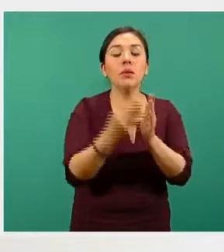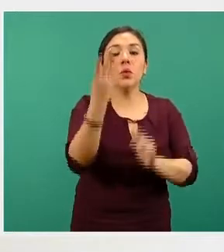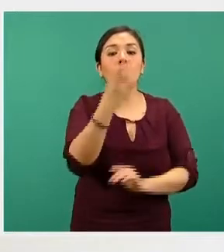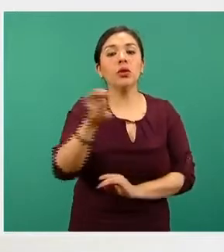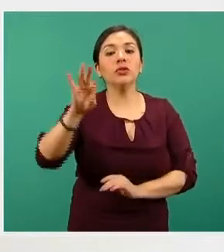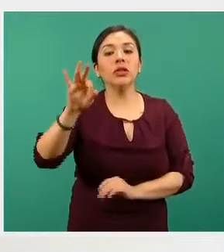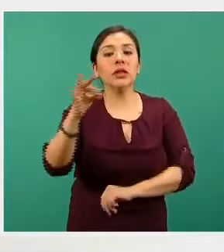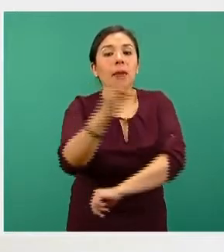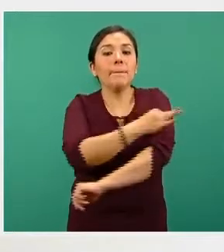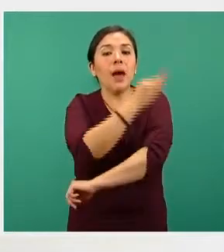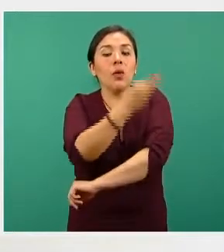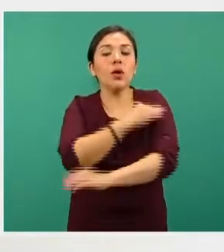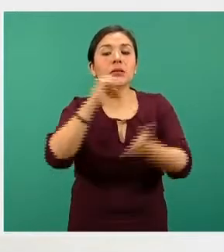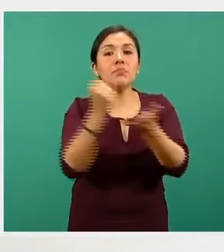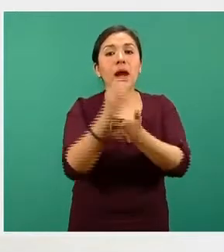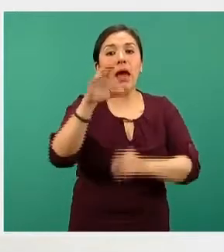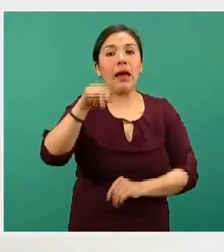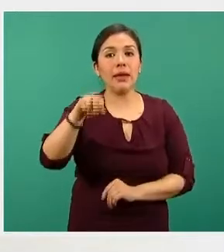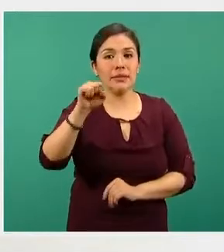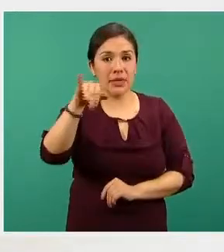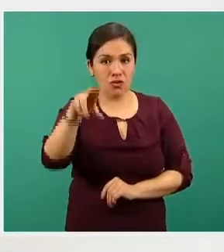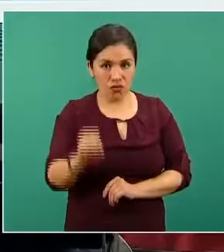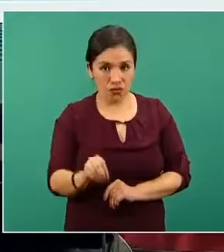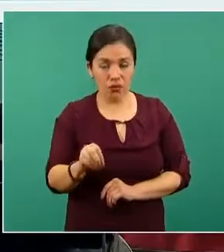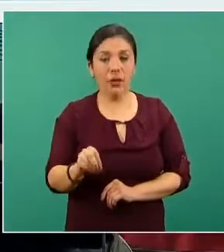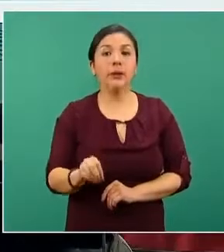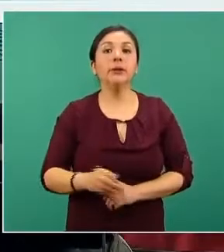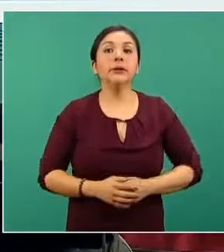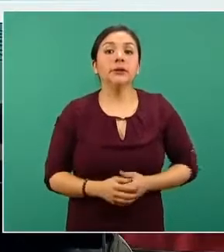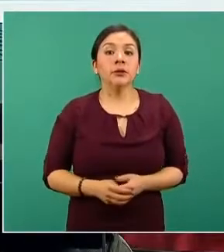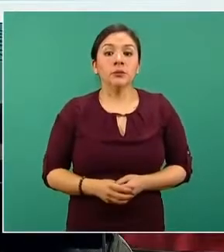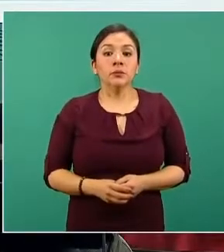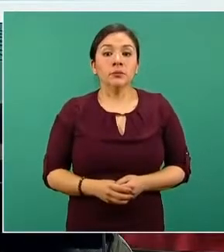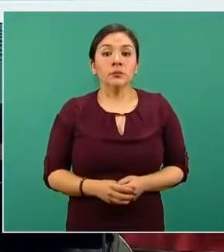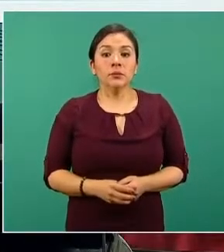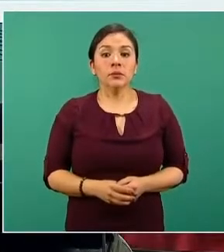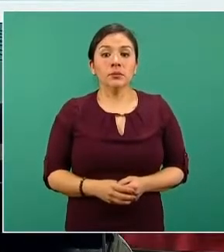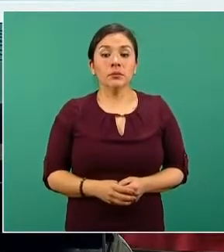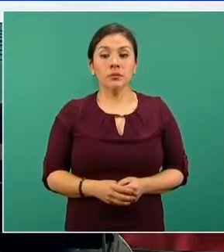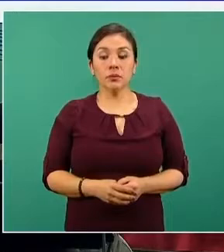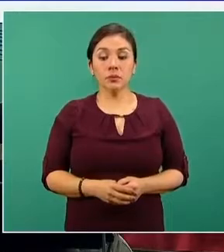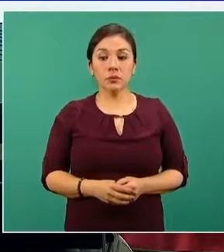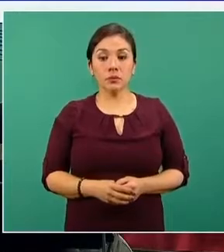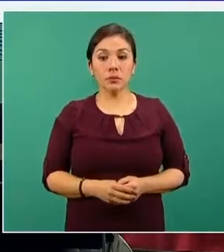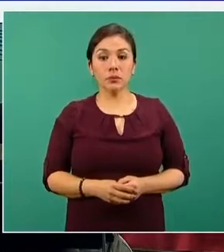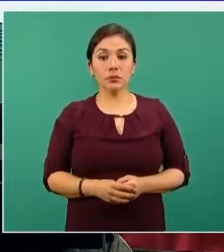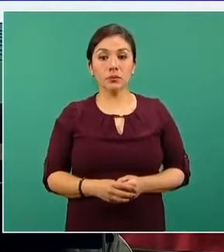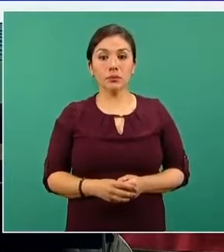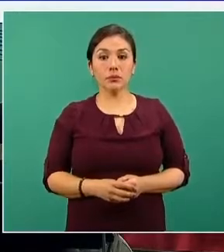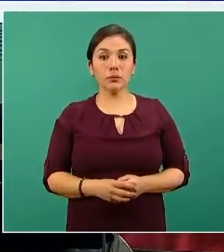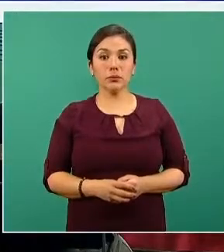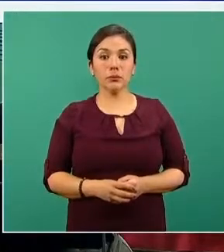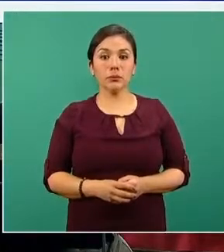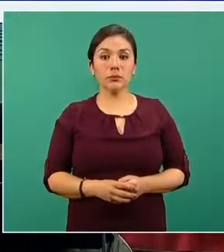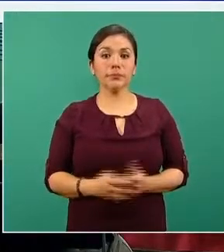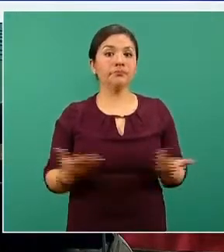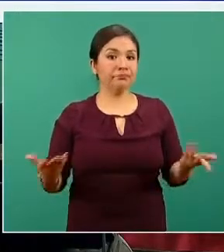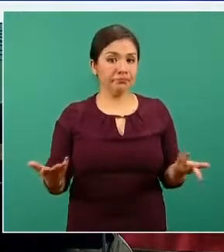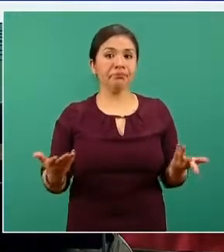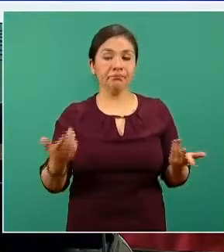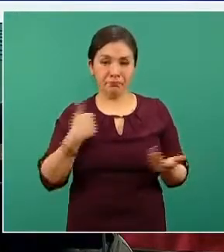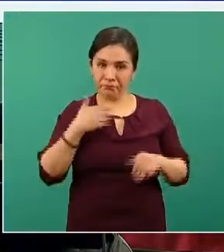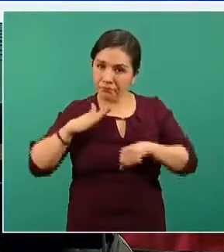940.470 dosis de CanSino. Si vemos la siguiente diapositiva, hacemos el